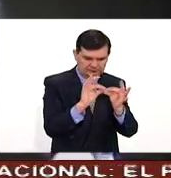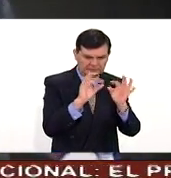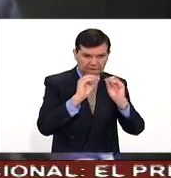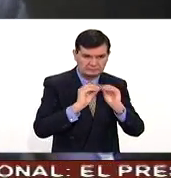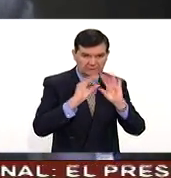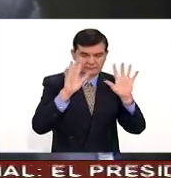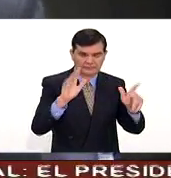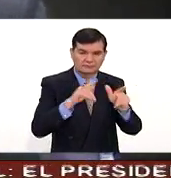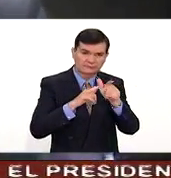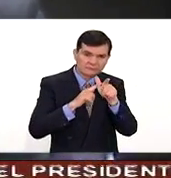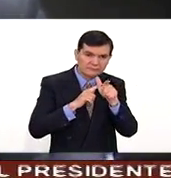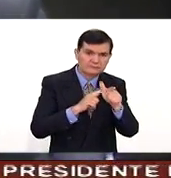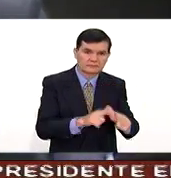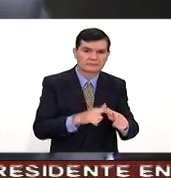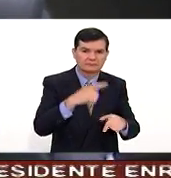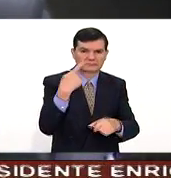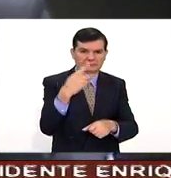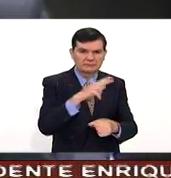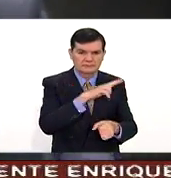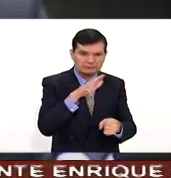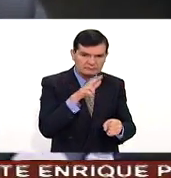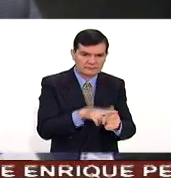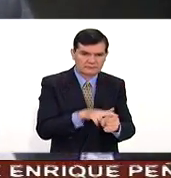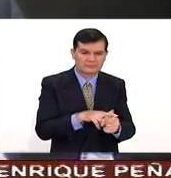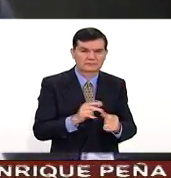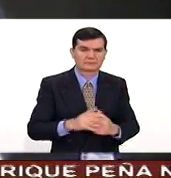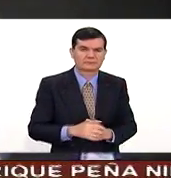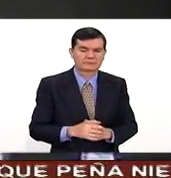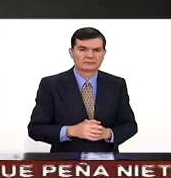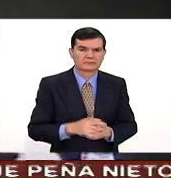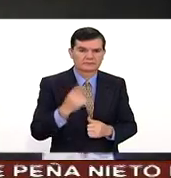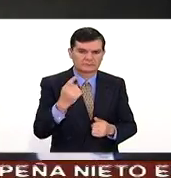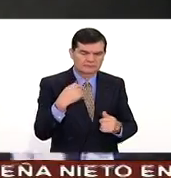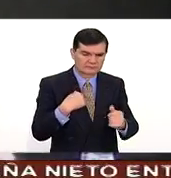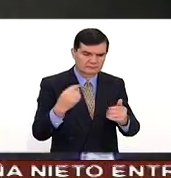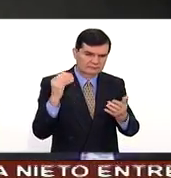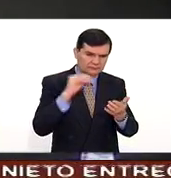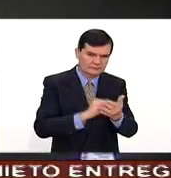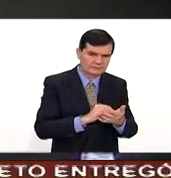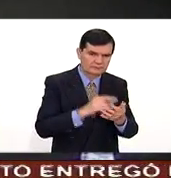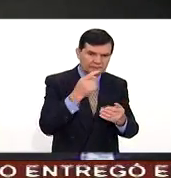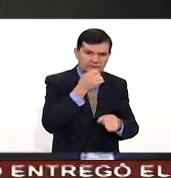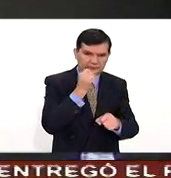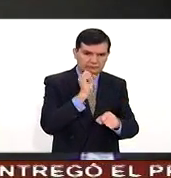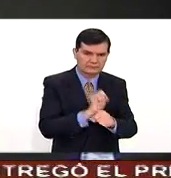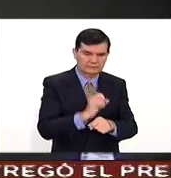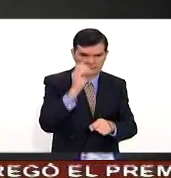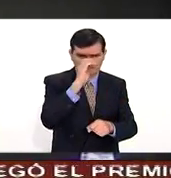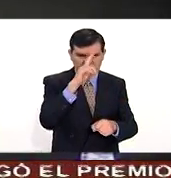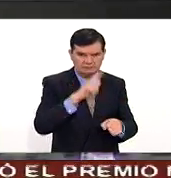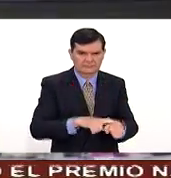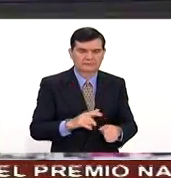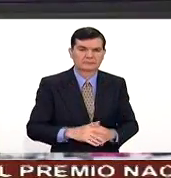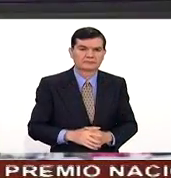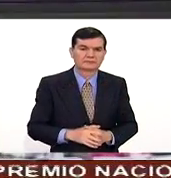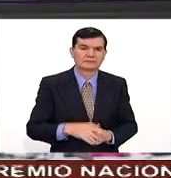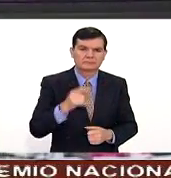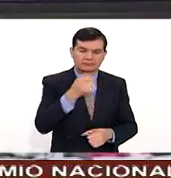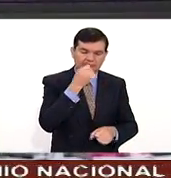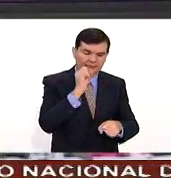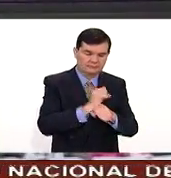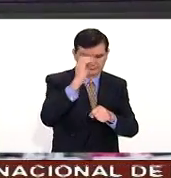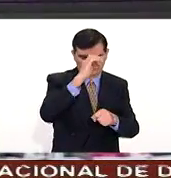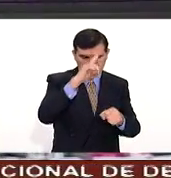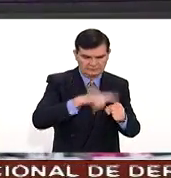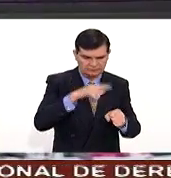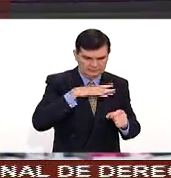en mantener su naturaleza jurídica al ser adscritos a la Secretaría de Cultura. La Secretaría de